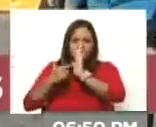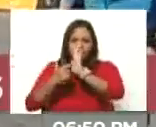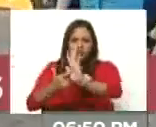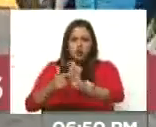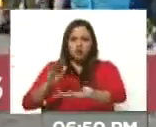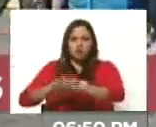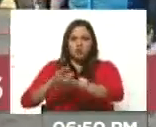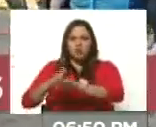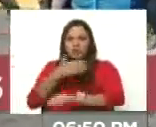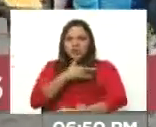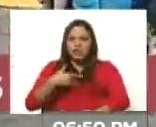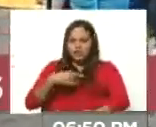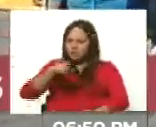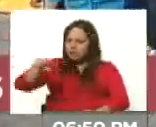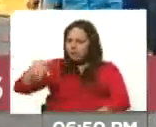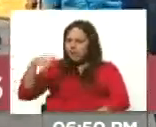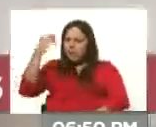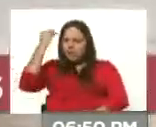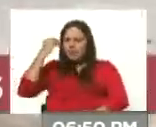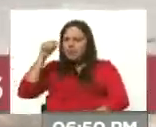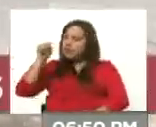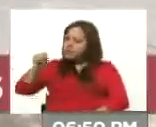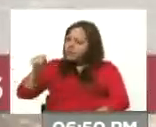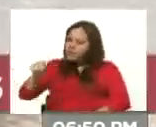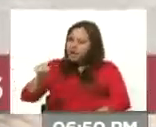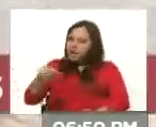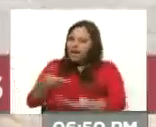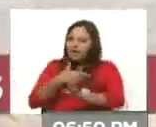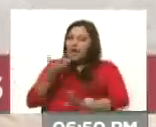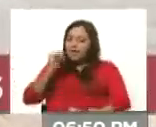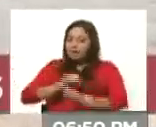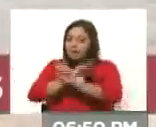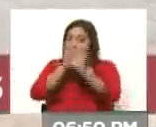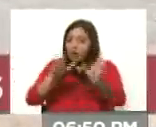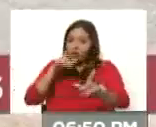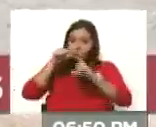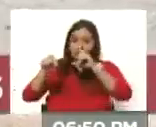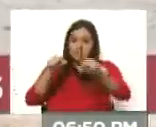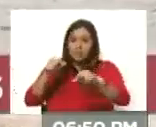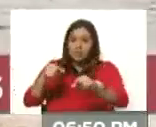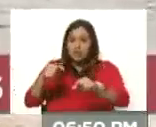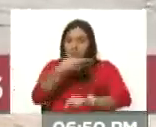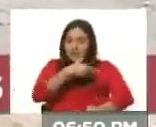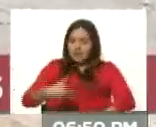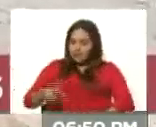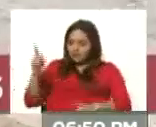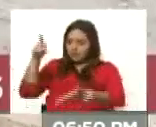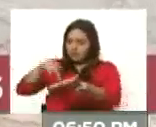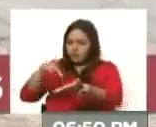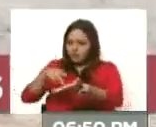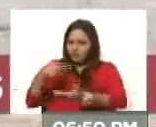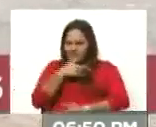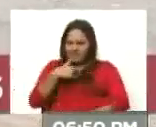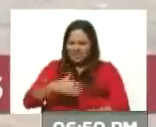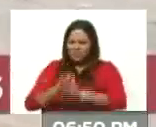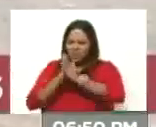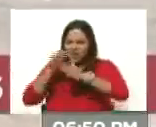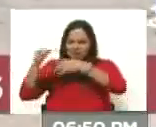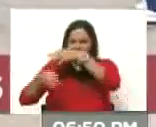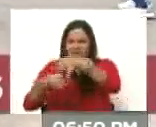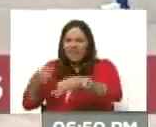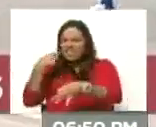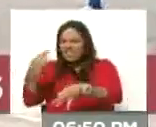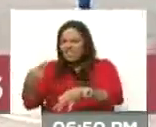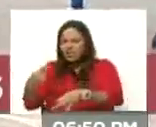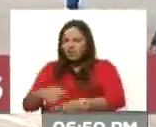porque yo quisiera la opinión de óscar gmail porque usted fue muy enfático en twitter cuando el presidente apareció ahí y quisiera que nos explicara lo que dios y